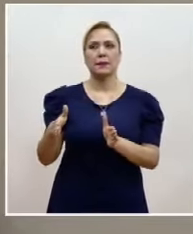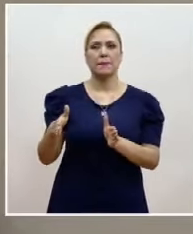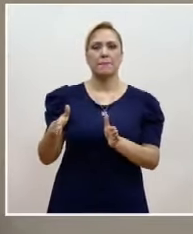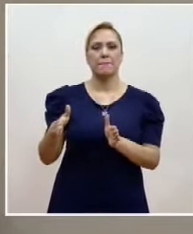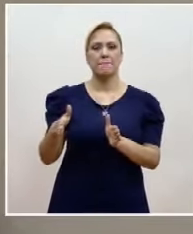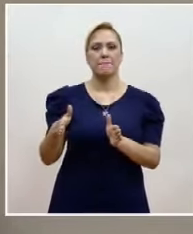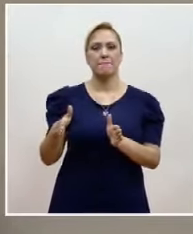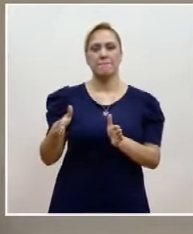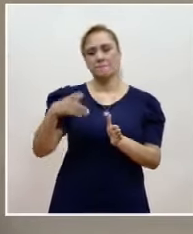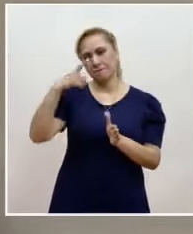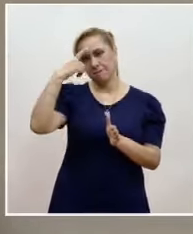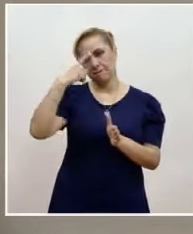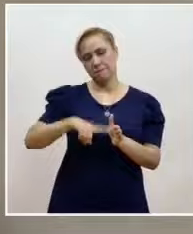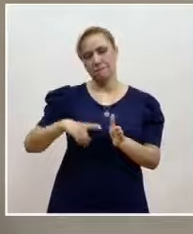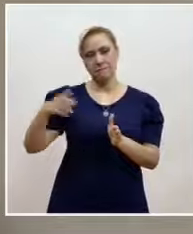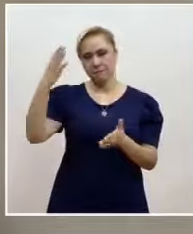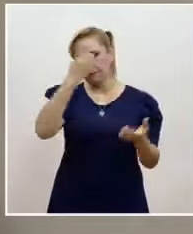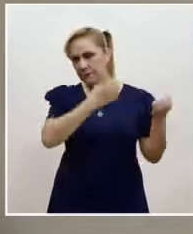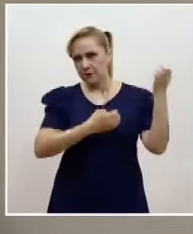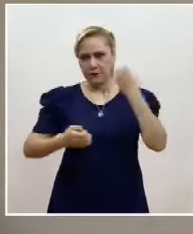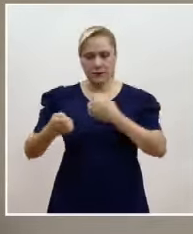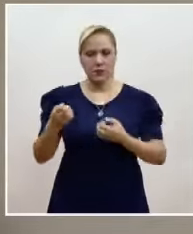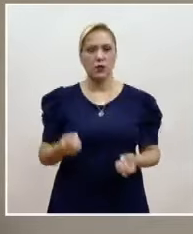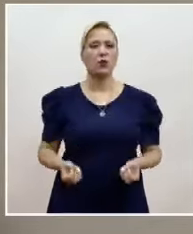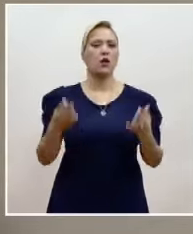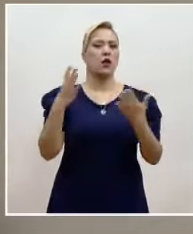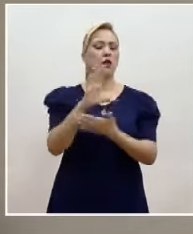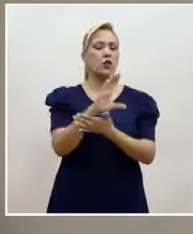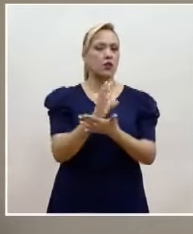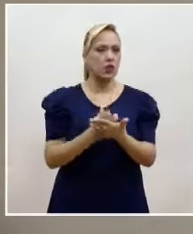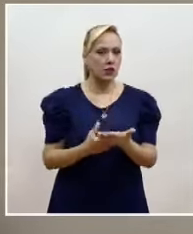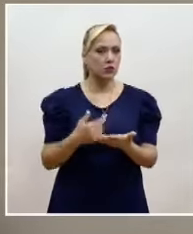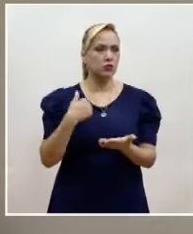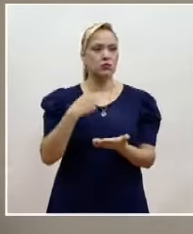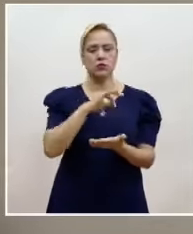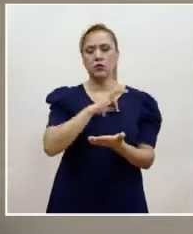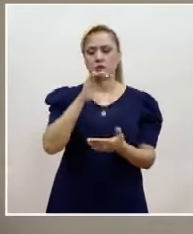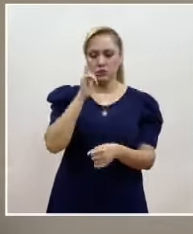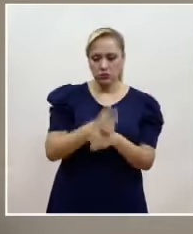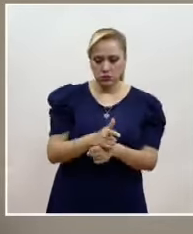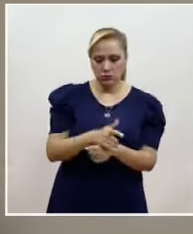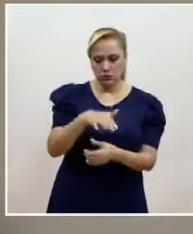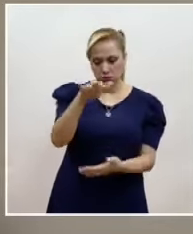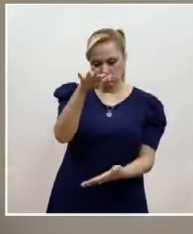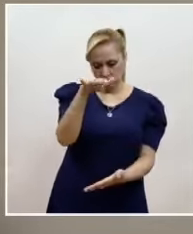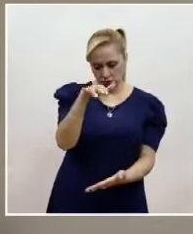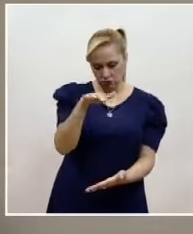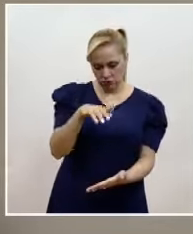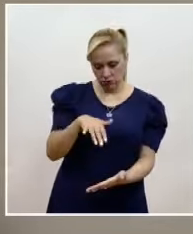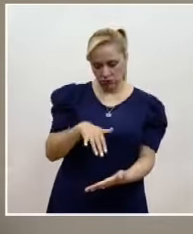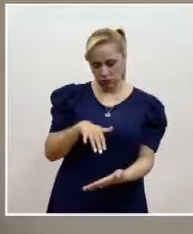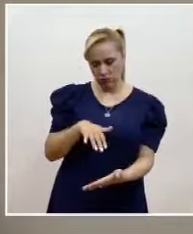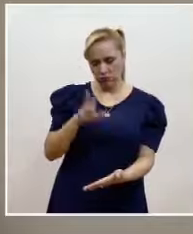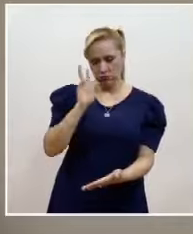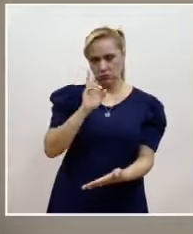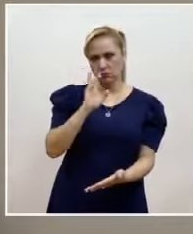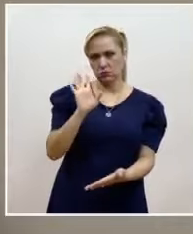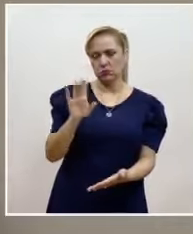de la revisión de grandes cantidades de contratos, por ejemplo. Entonces yo puedo detectar las cláusulas con un algoritmo,